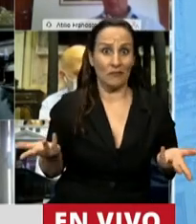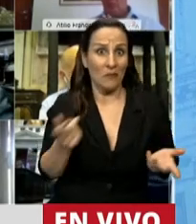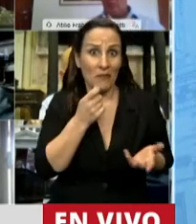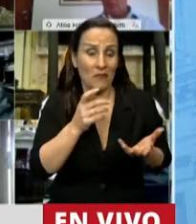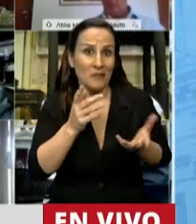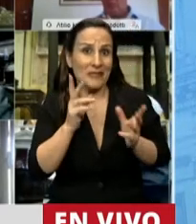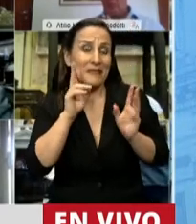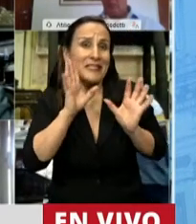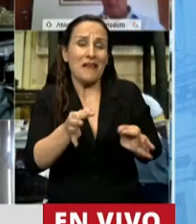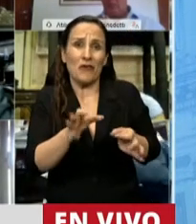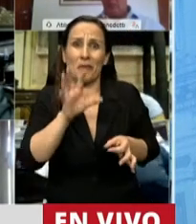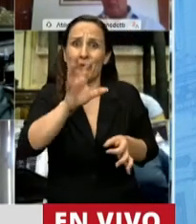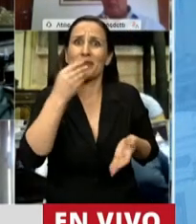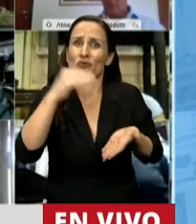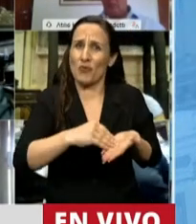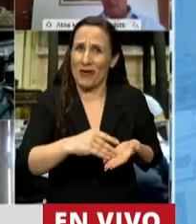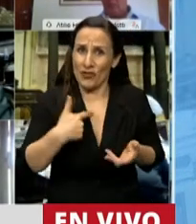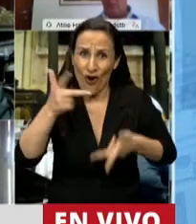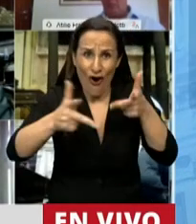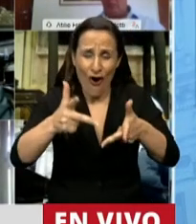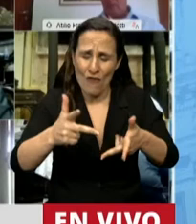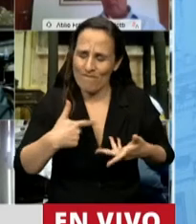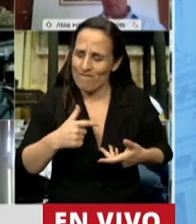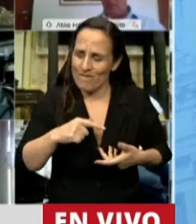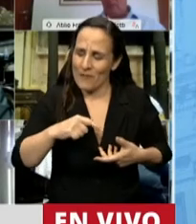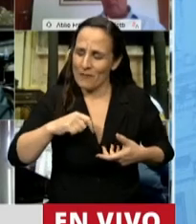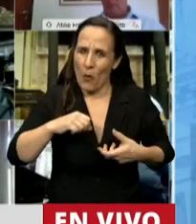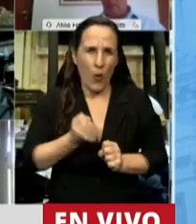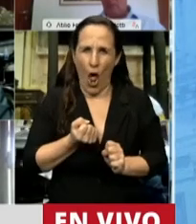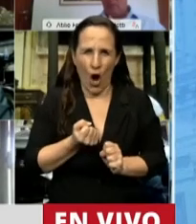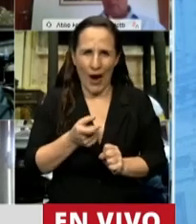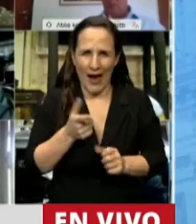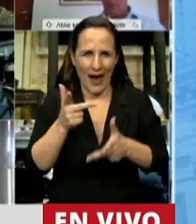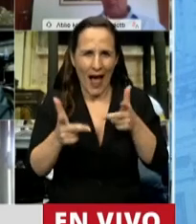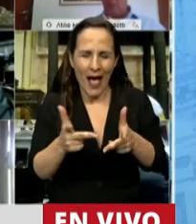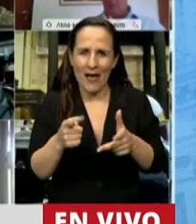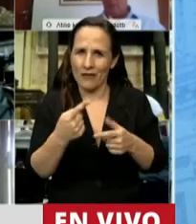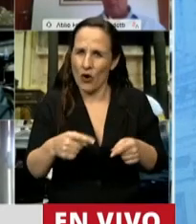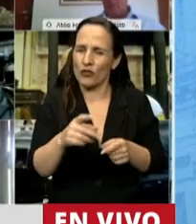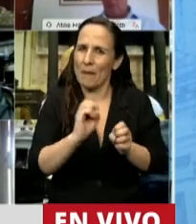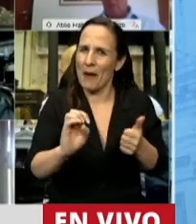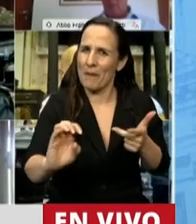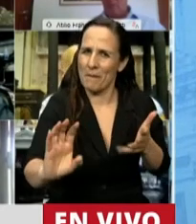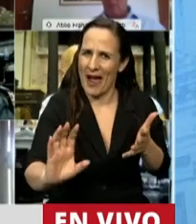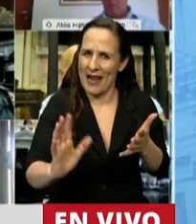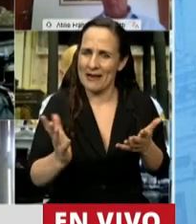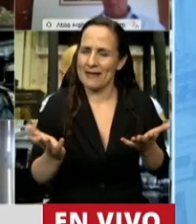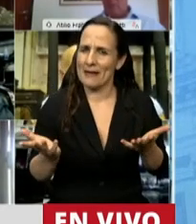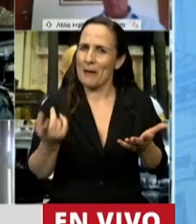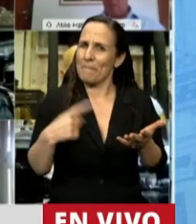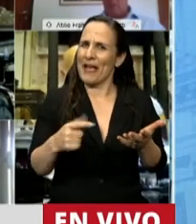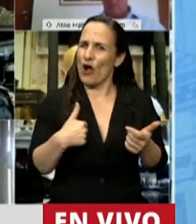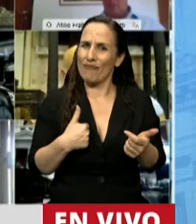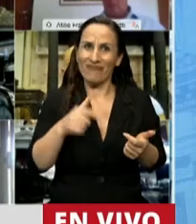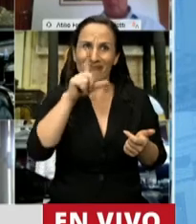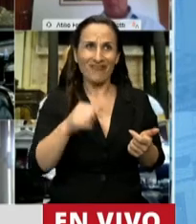mal. Créanme que me da mucha bronca referenciarme en Chubut para hablar de lo que está mal. Pero sinceramente no quiero que mi